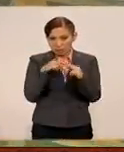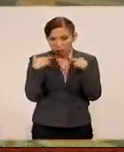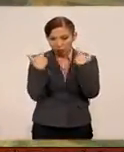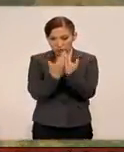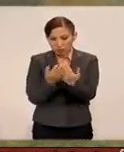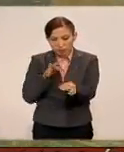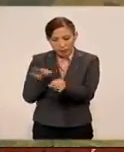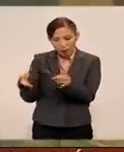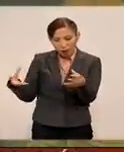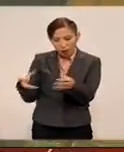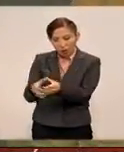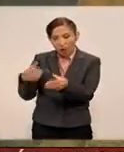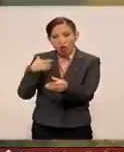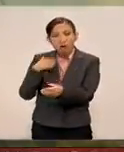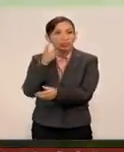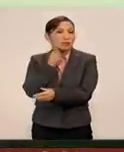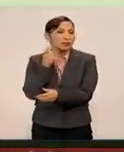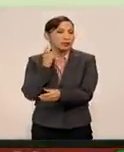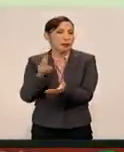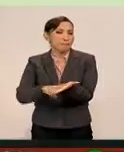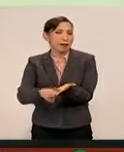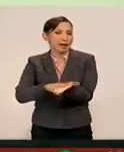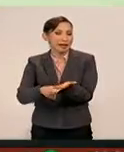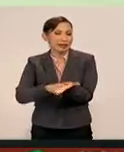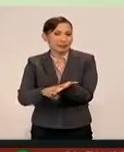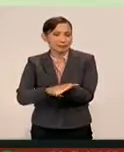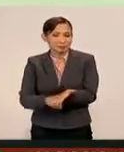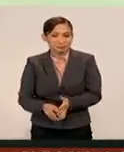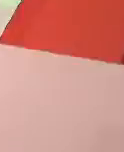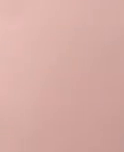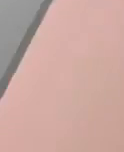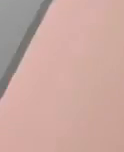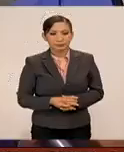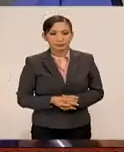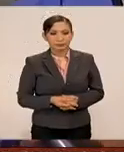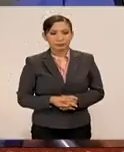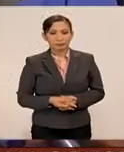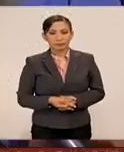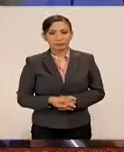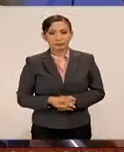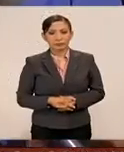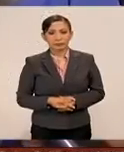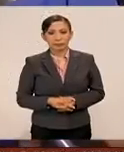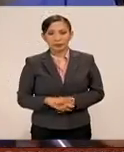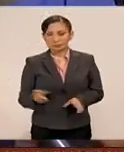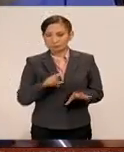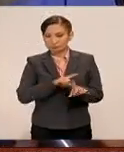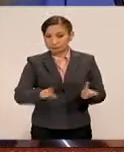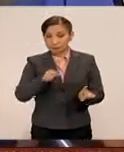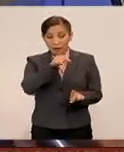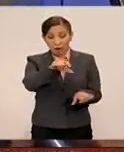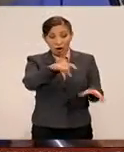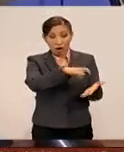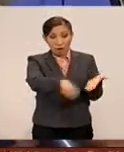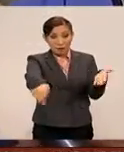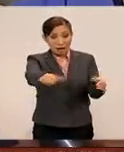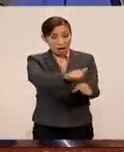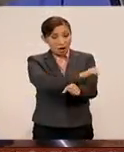de trabajo con diputados del Partido Verde Ecologista. En otras palabras, si compran un